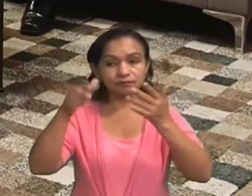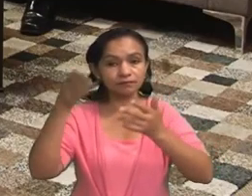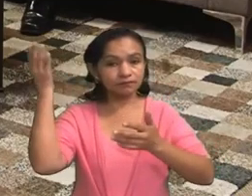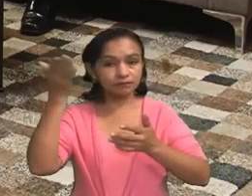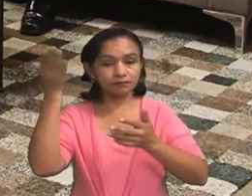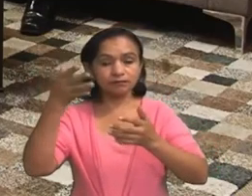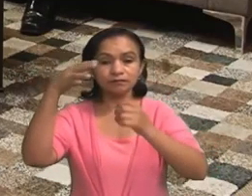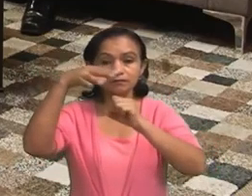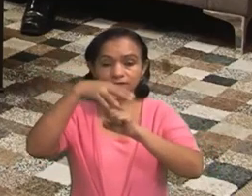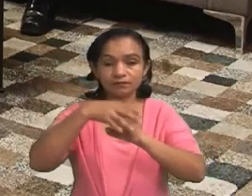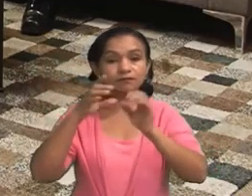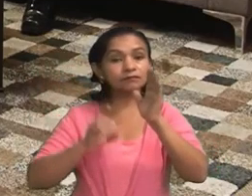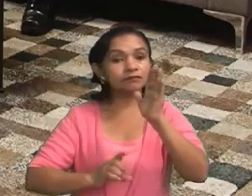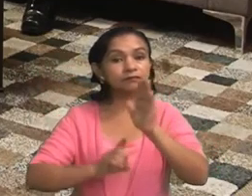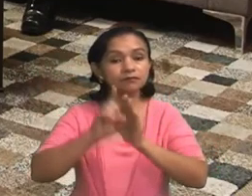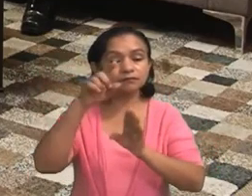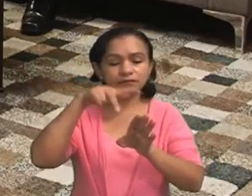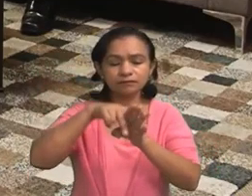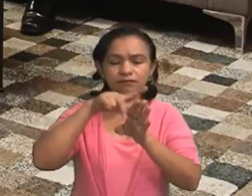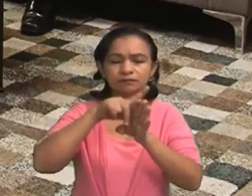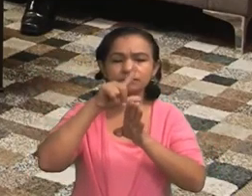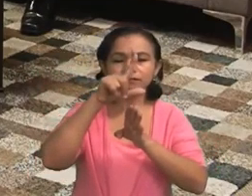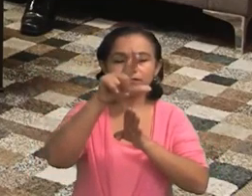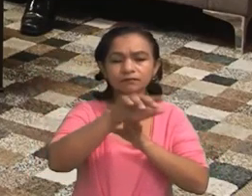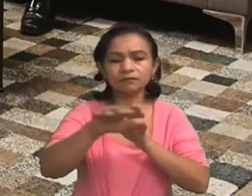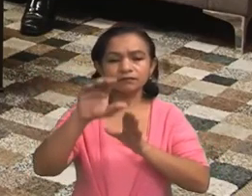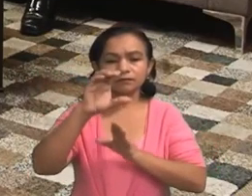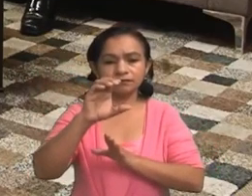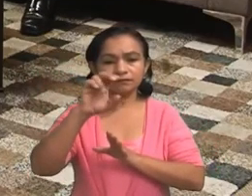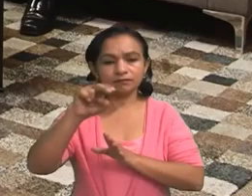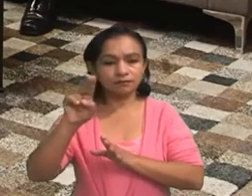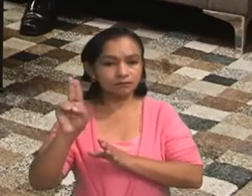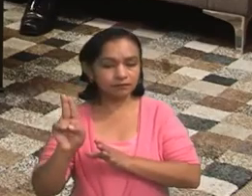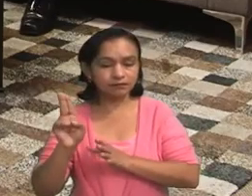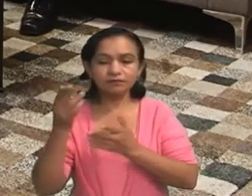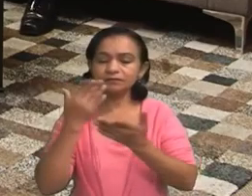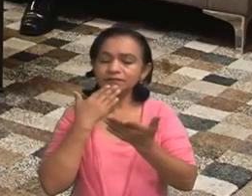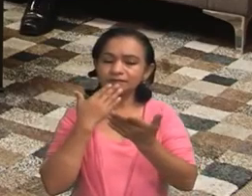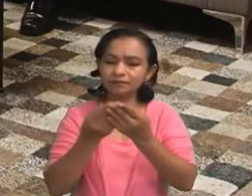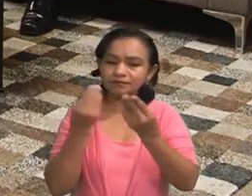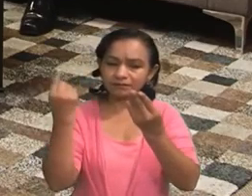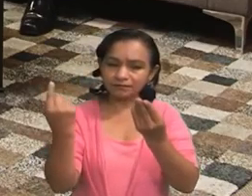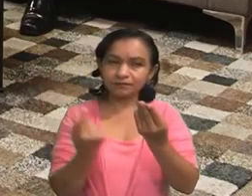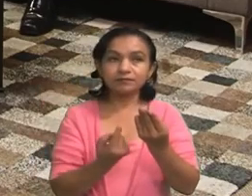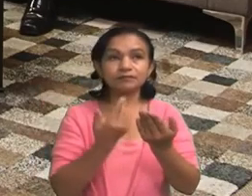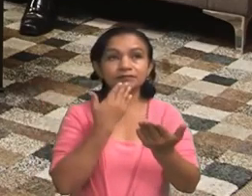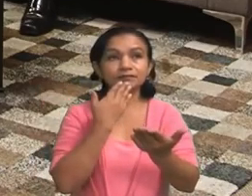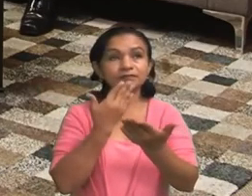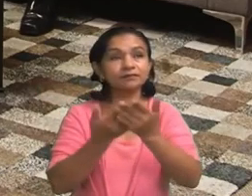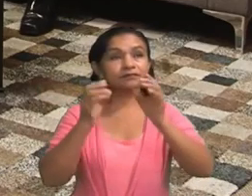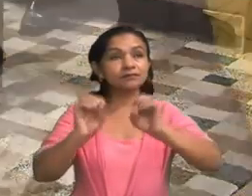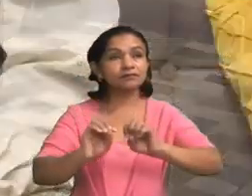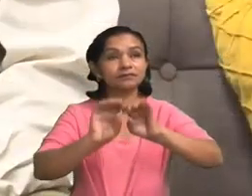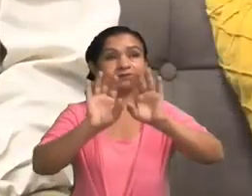la Comisión de Desarrollo Rural del CNU. Compañero, bienvenido, muchísimas gracias por estar con nosotros. Muy buenos días,